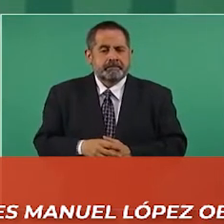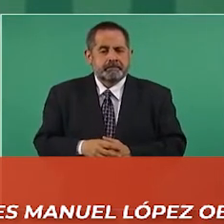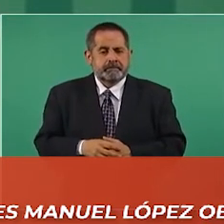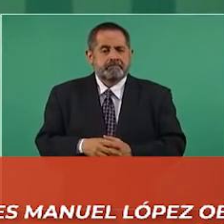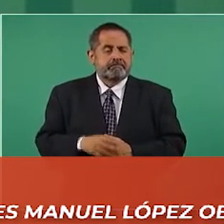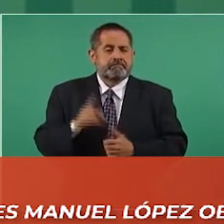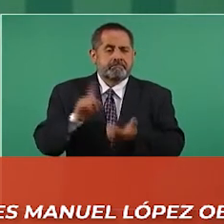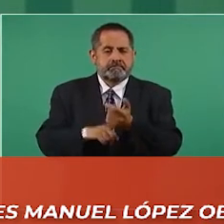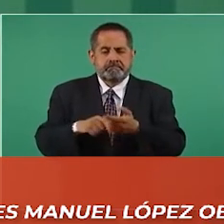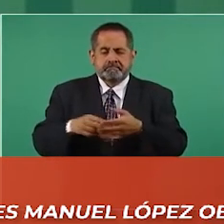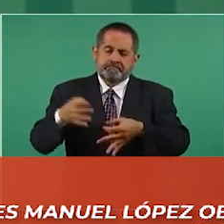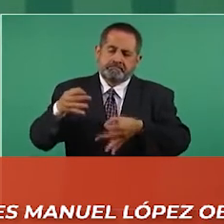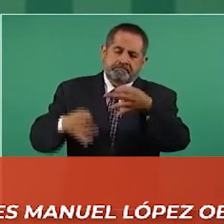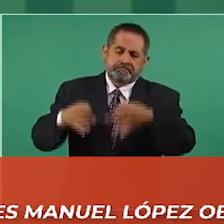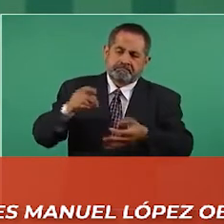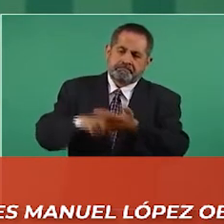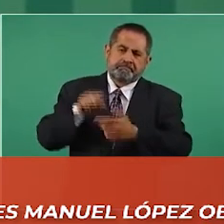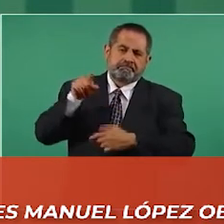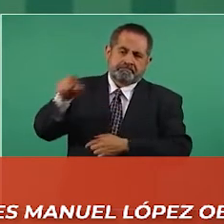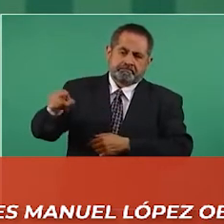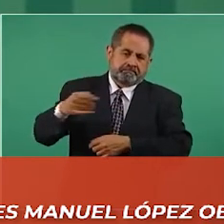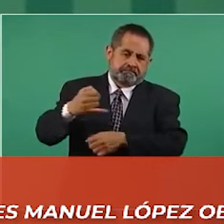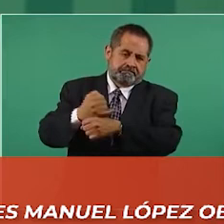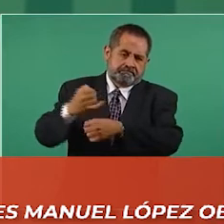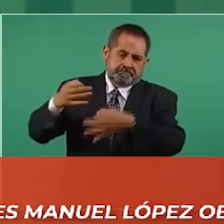cuestiones judiciales